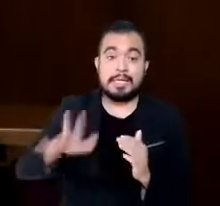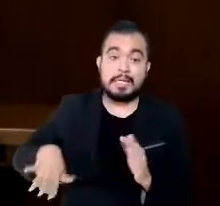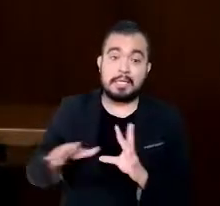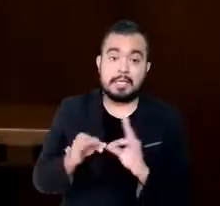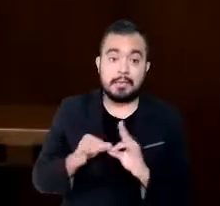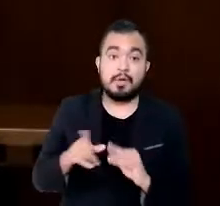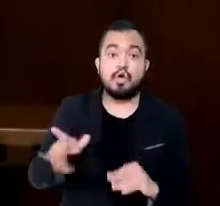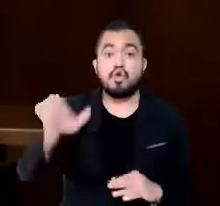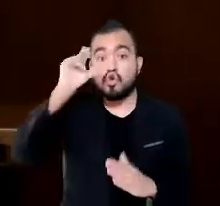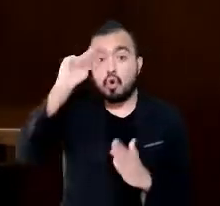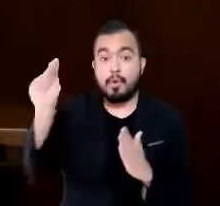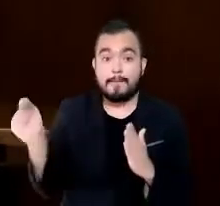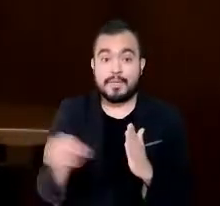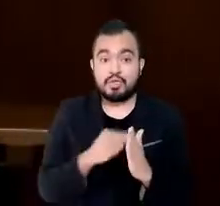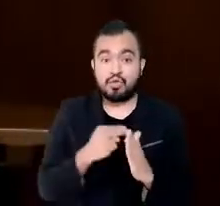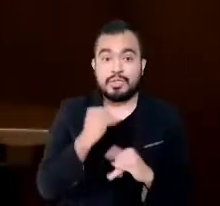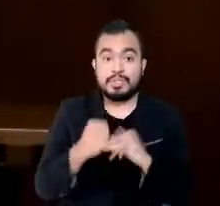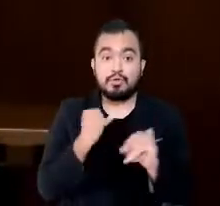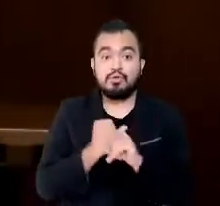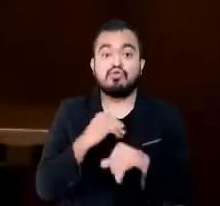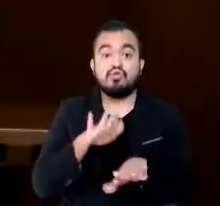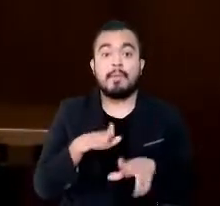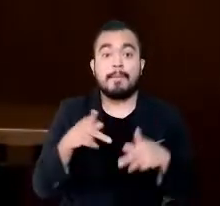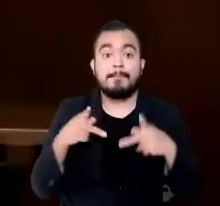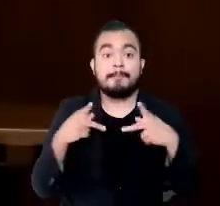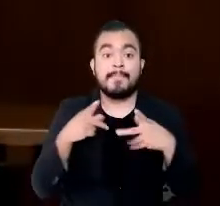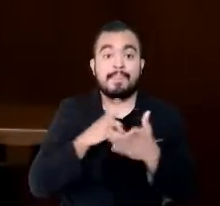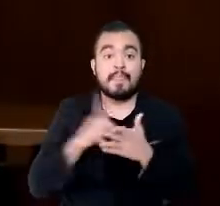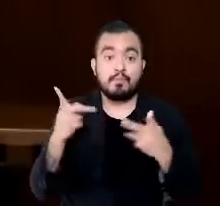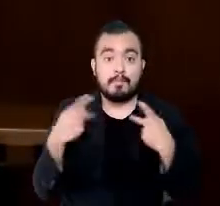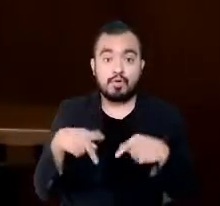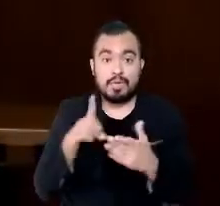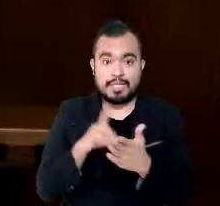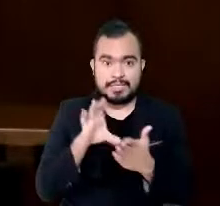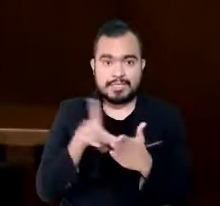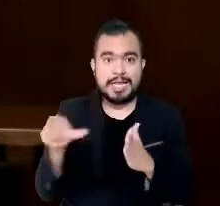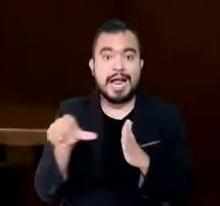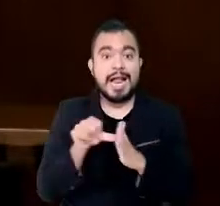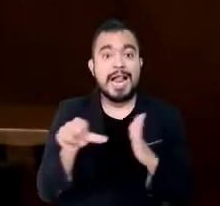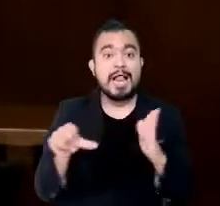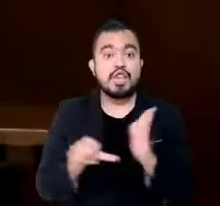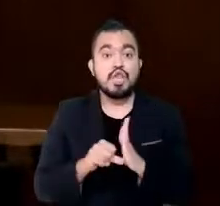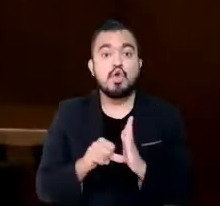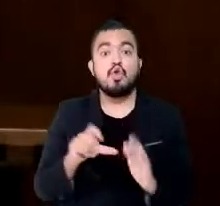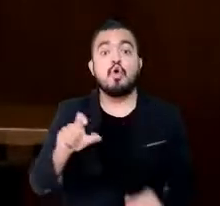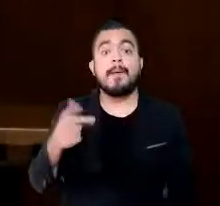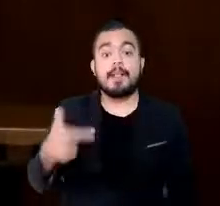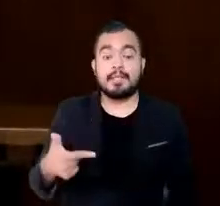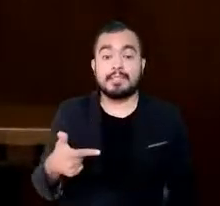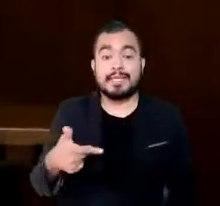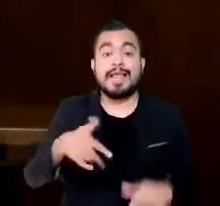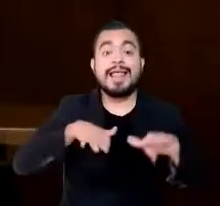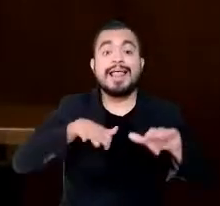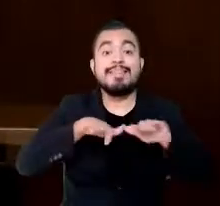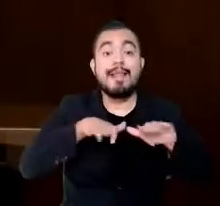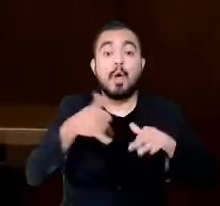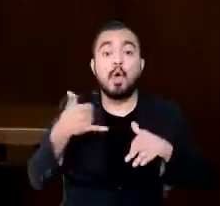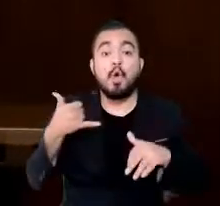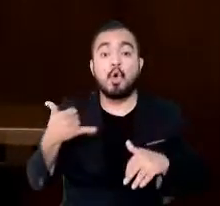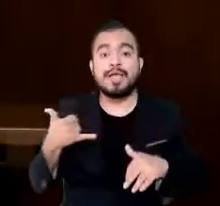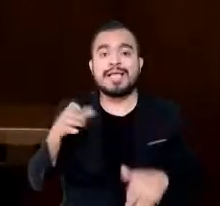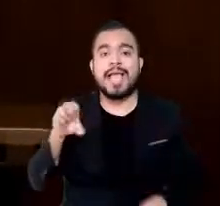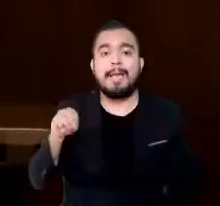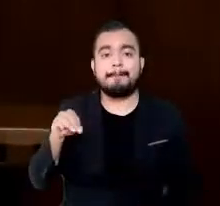Convención Internacional sobre los Derechos de las Personas con Discapacidad, en su artículo 27, Trabajo y Empleo, determina